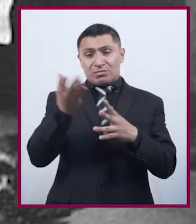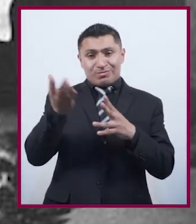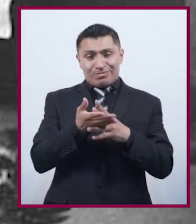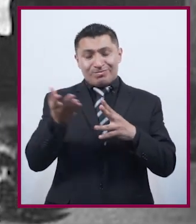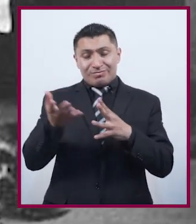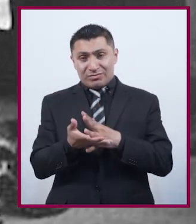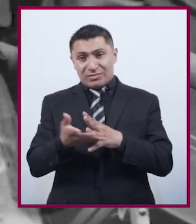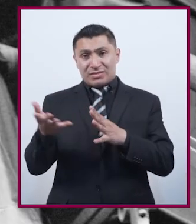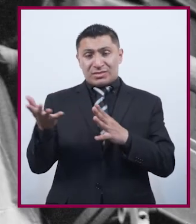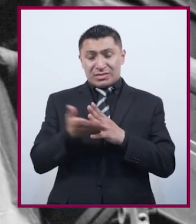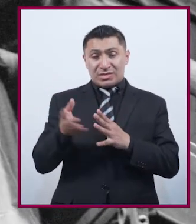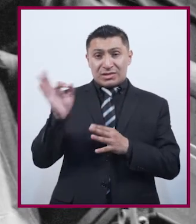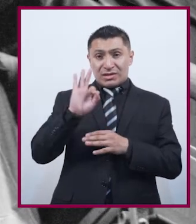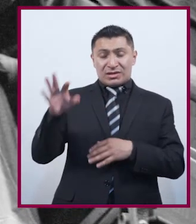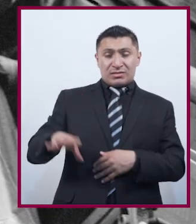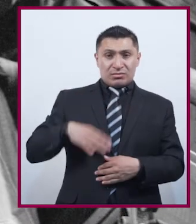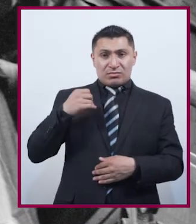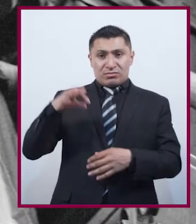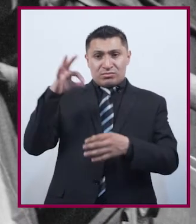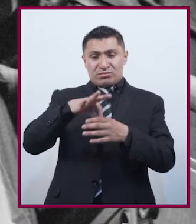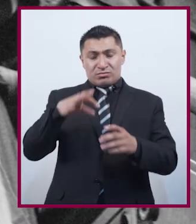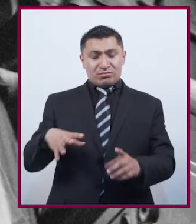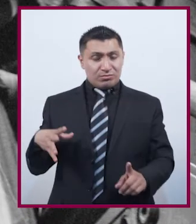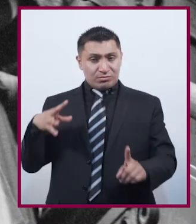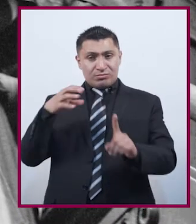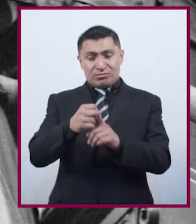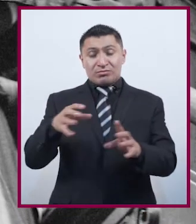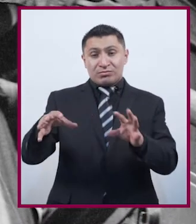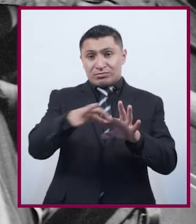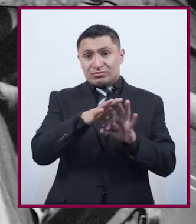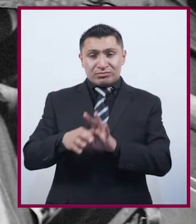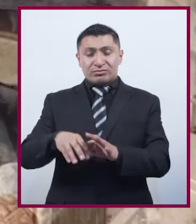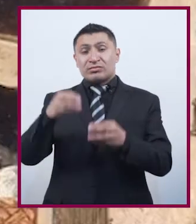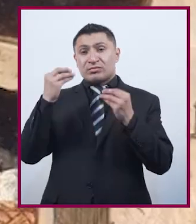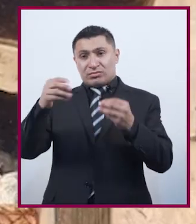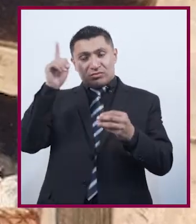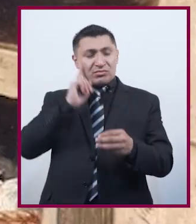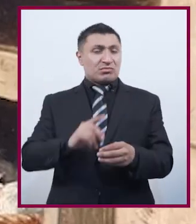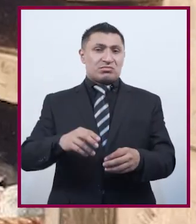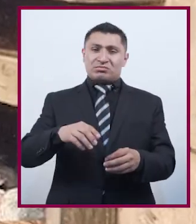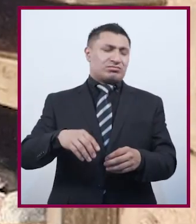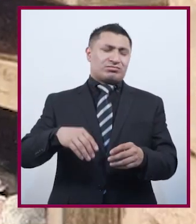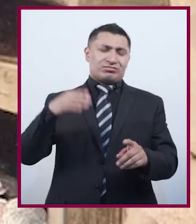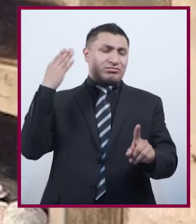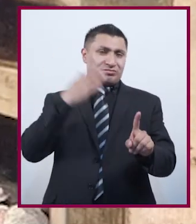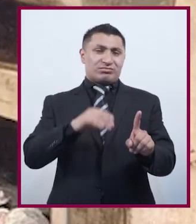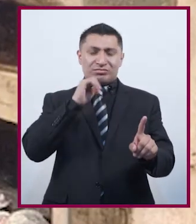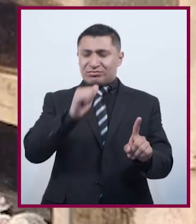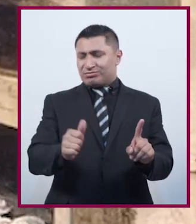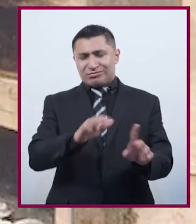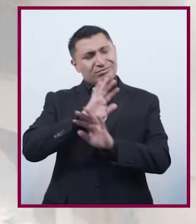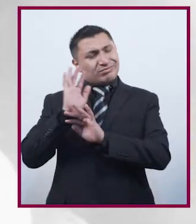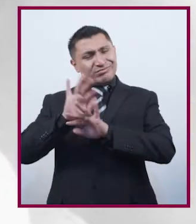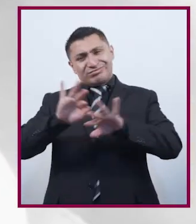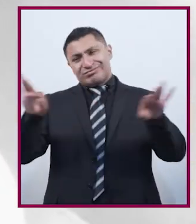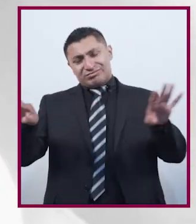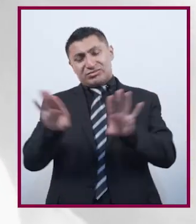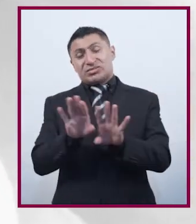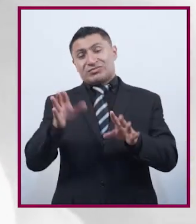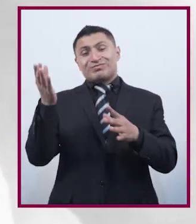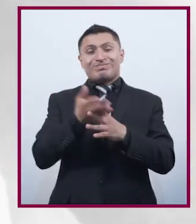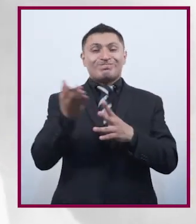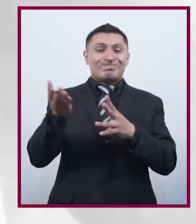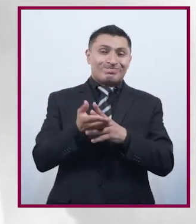ciertas divisiones. Si la lucha por el voto las había unido, para muchas de ellas ya no tenía sentido seguir luchando, y eso